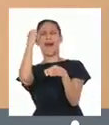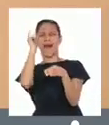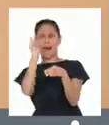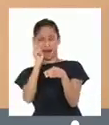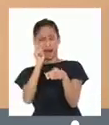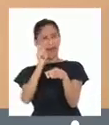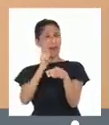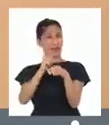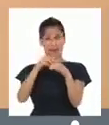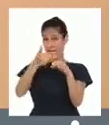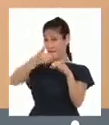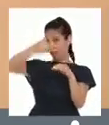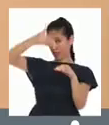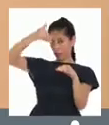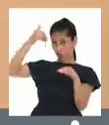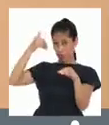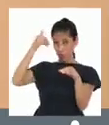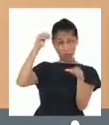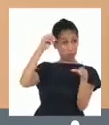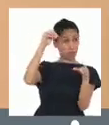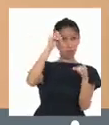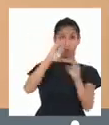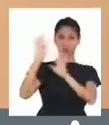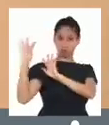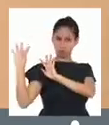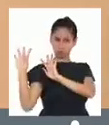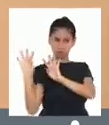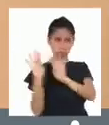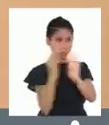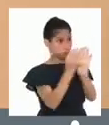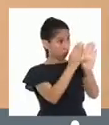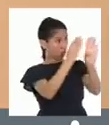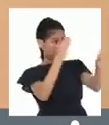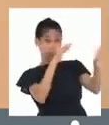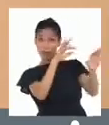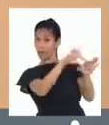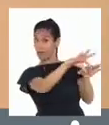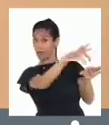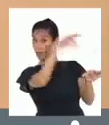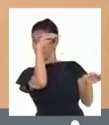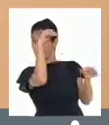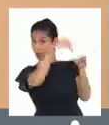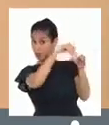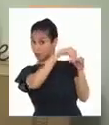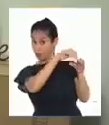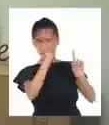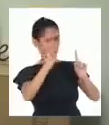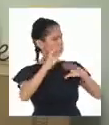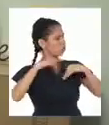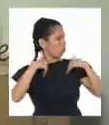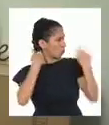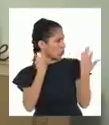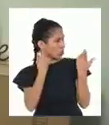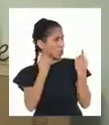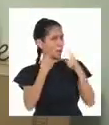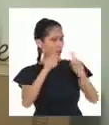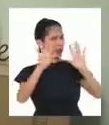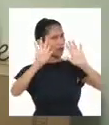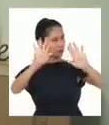esfuerzo. Pero calma, que ese fue el primer paso.